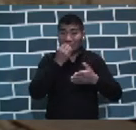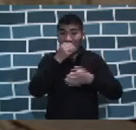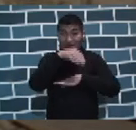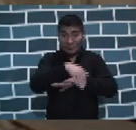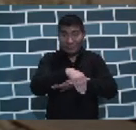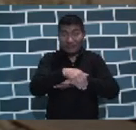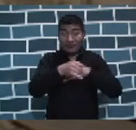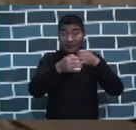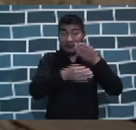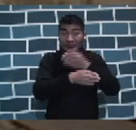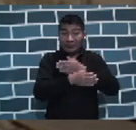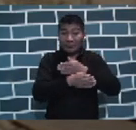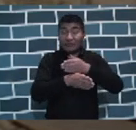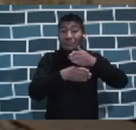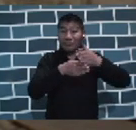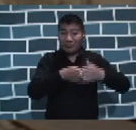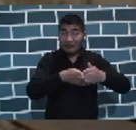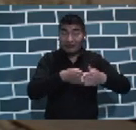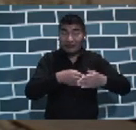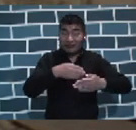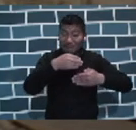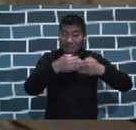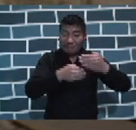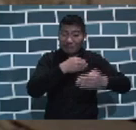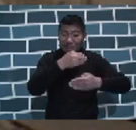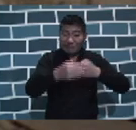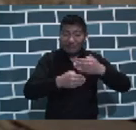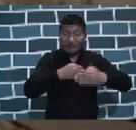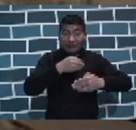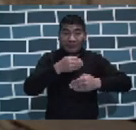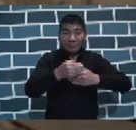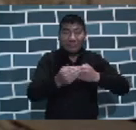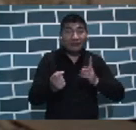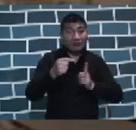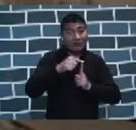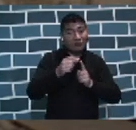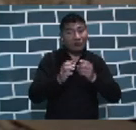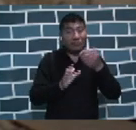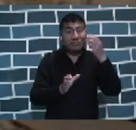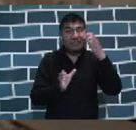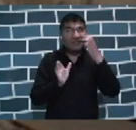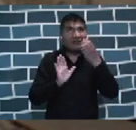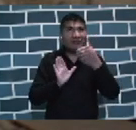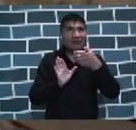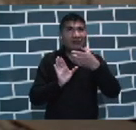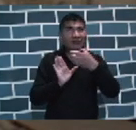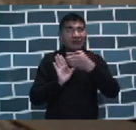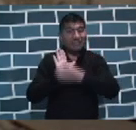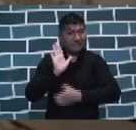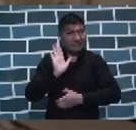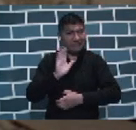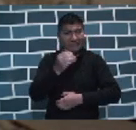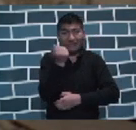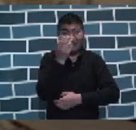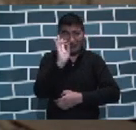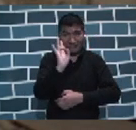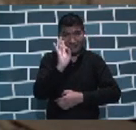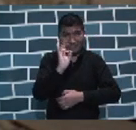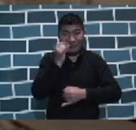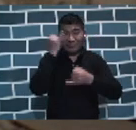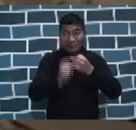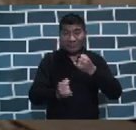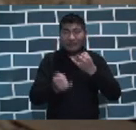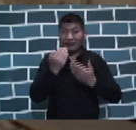termina y se prolonga en él hasta el capítulo 17 y es durante la